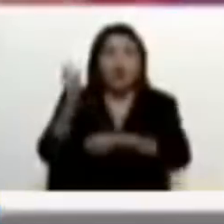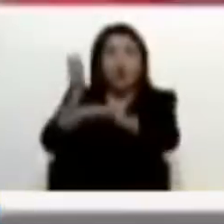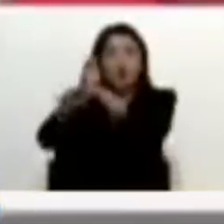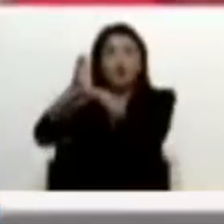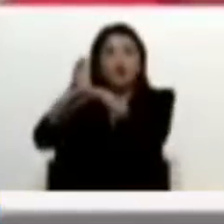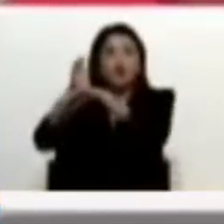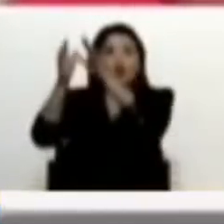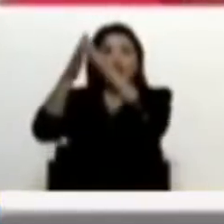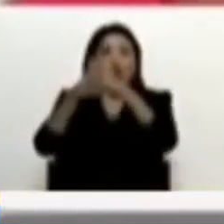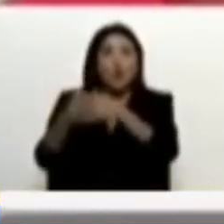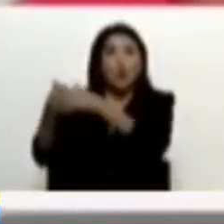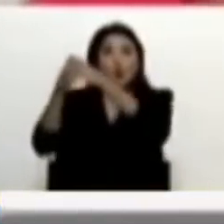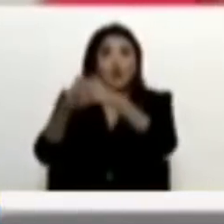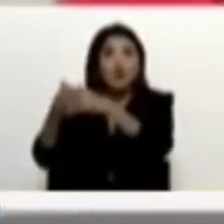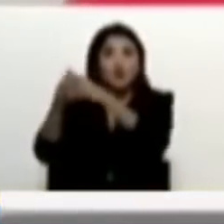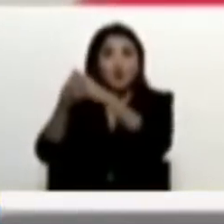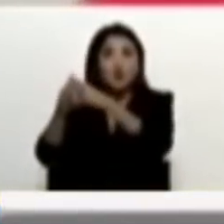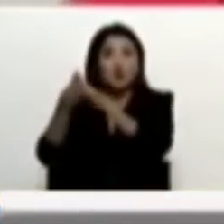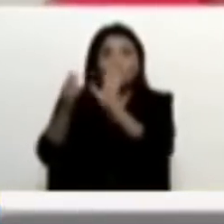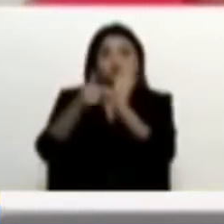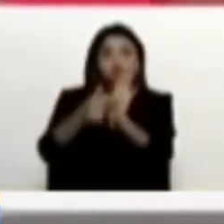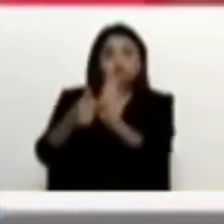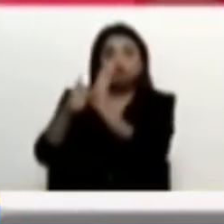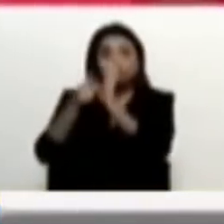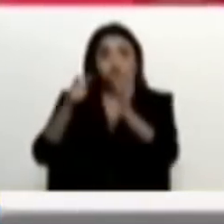sacó una resolución